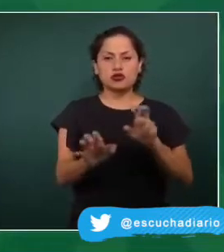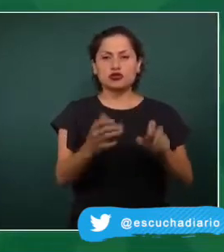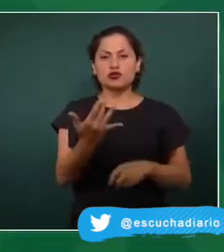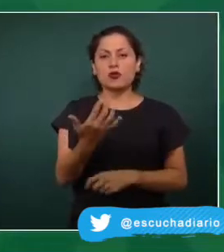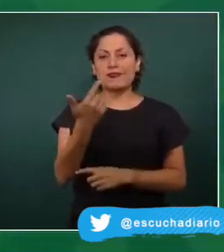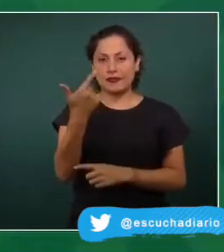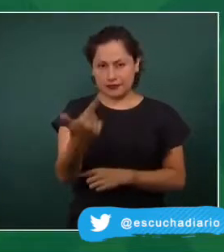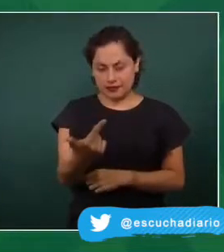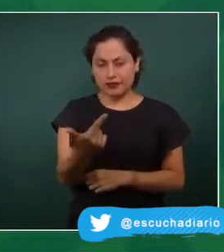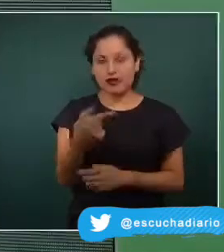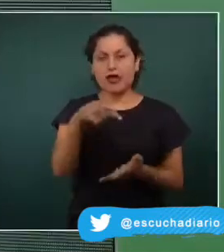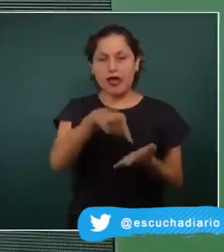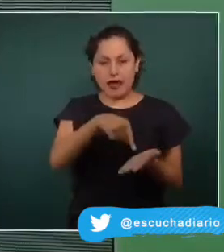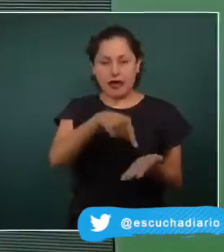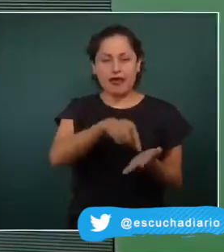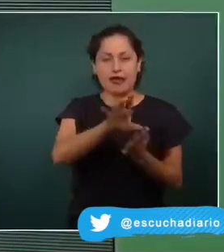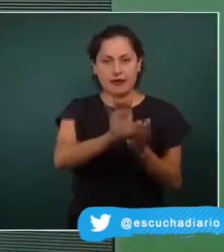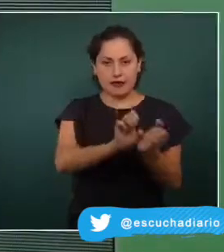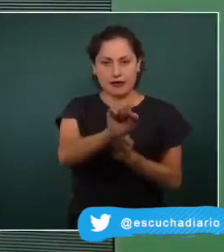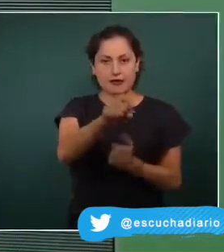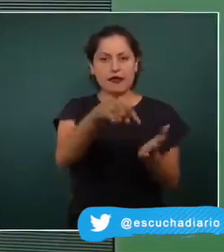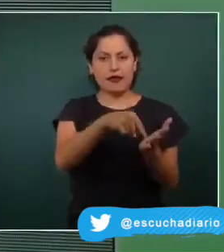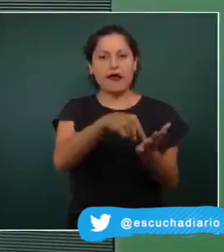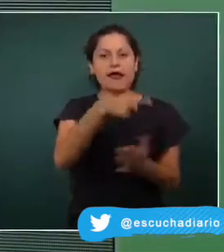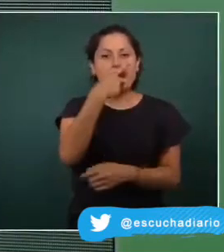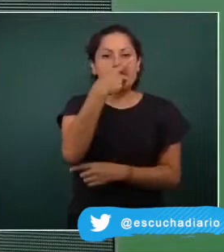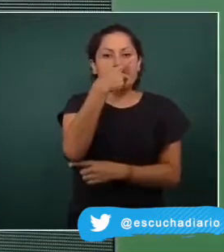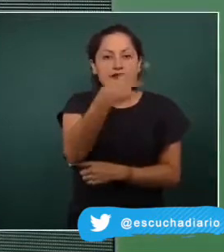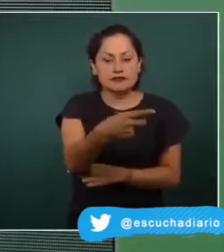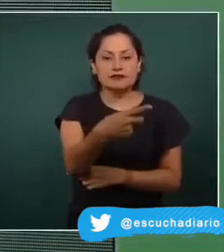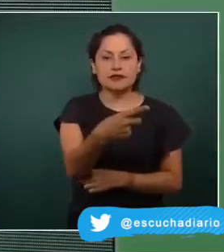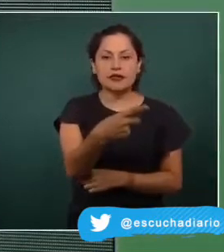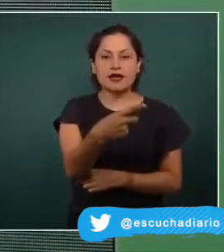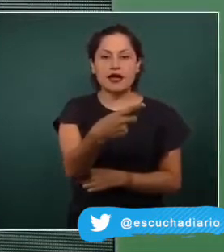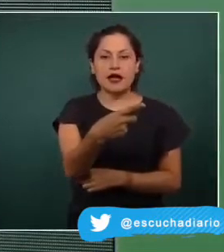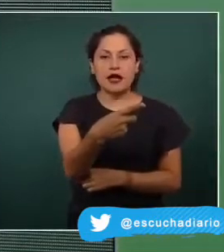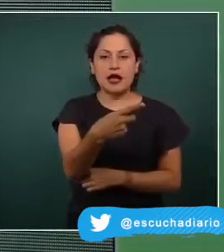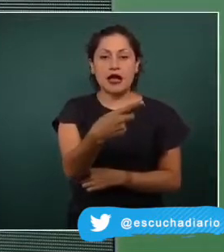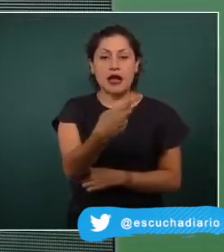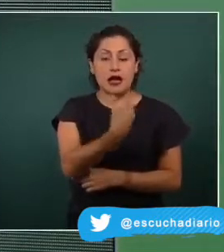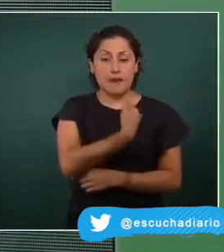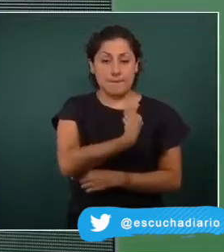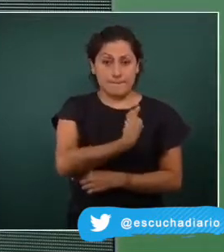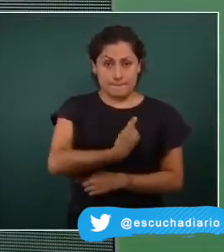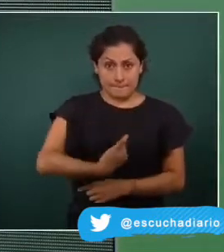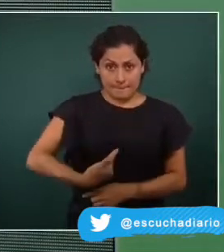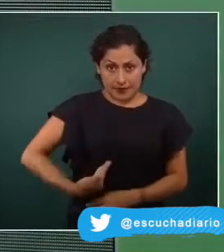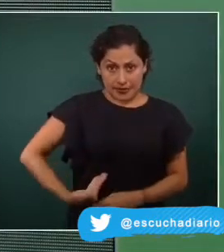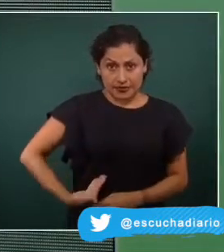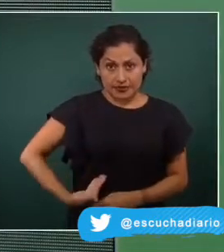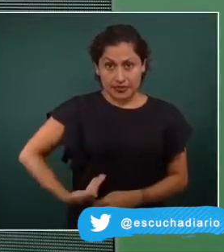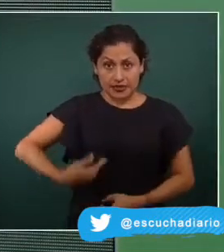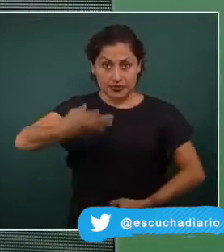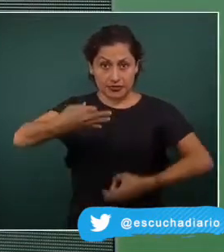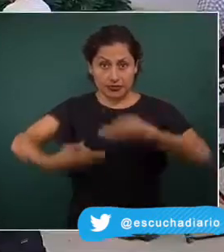1857 se estableció de que a los presidentes solo se les podía juzgar por traición a la